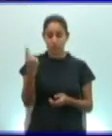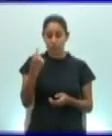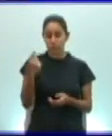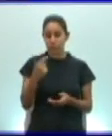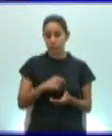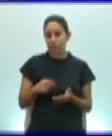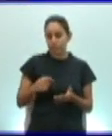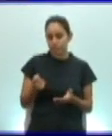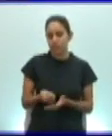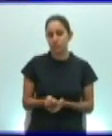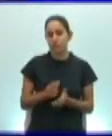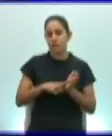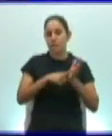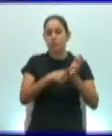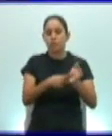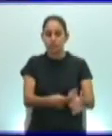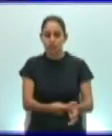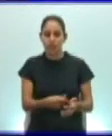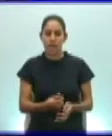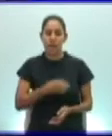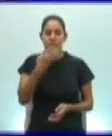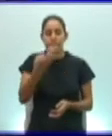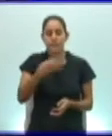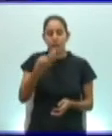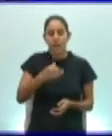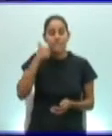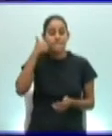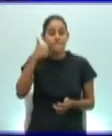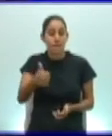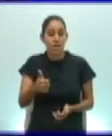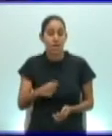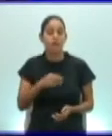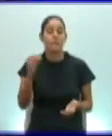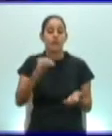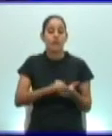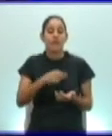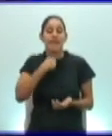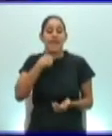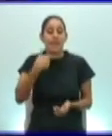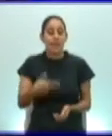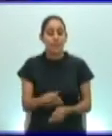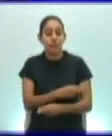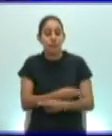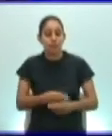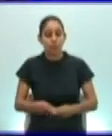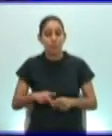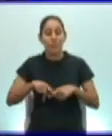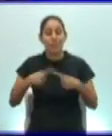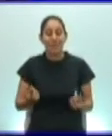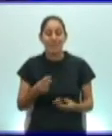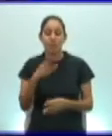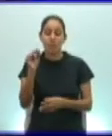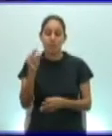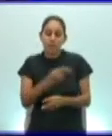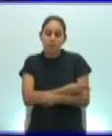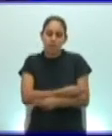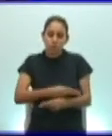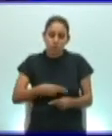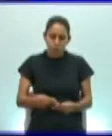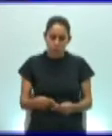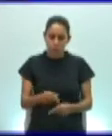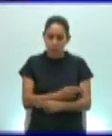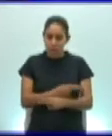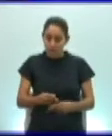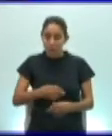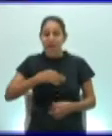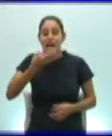el hecho, simplemente cuando yo hable en historia tengo que poner ejemplos históricos, porque estamos hablando de historia como tal, y la historia se